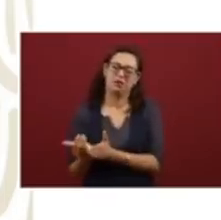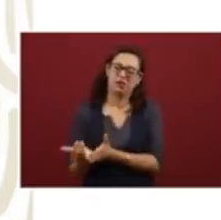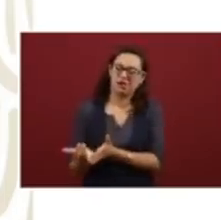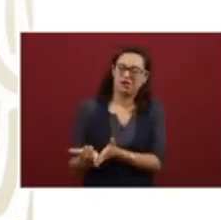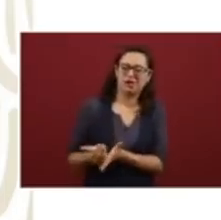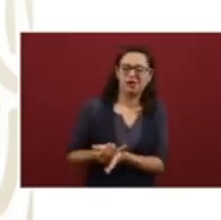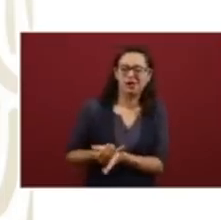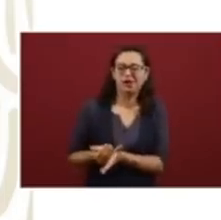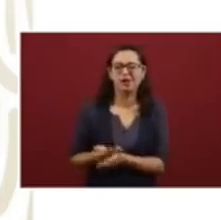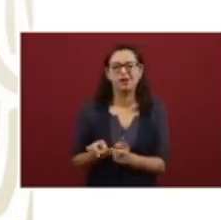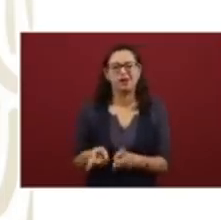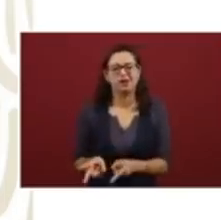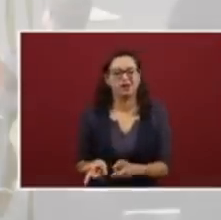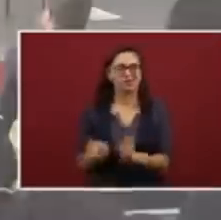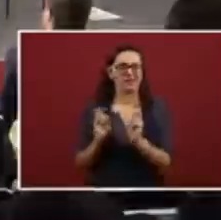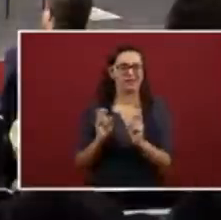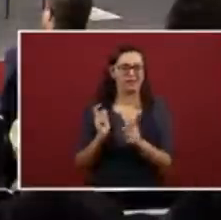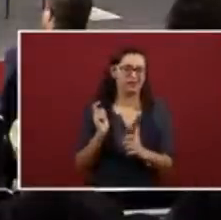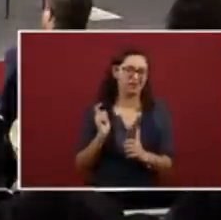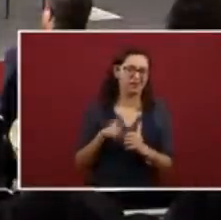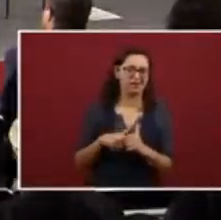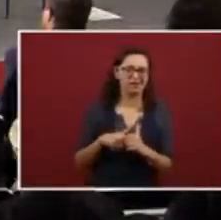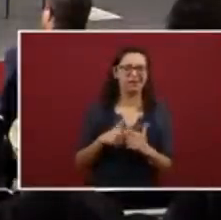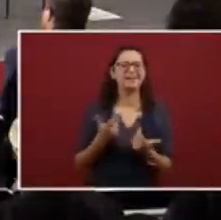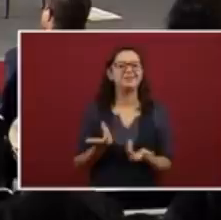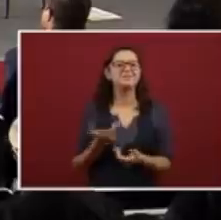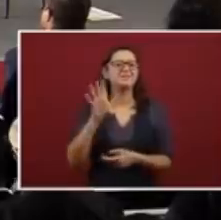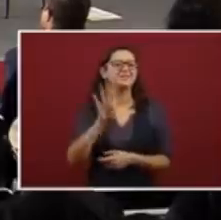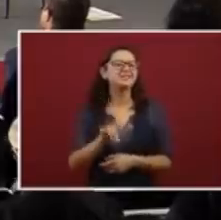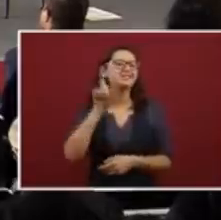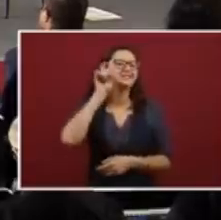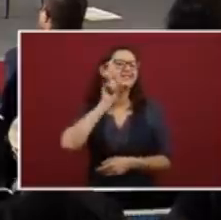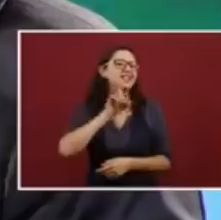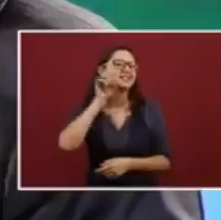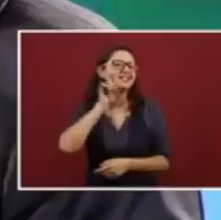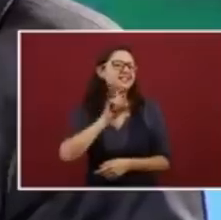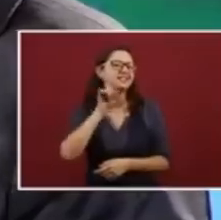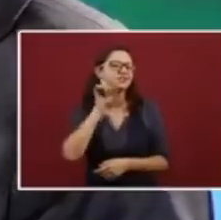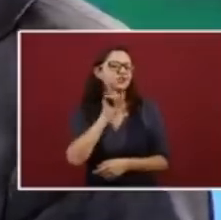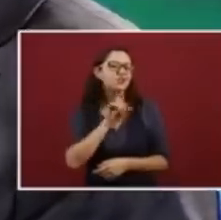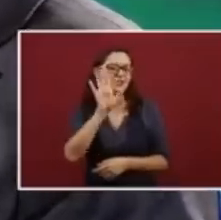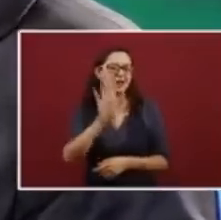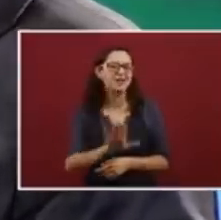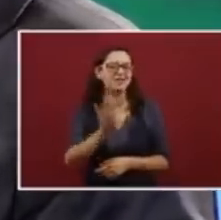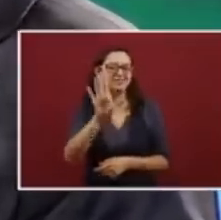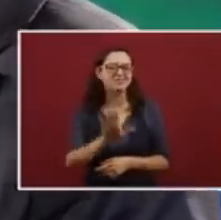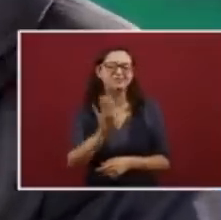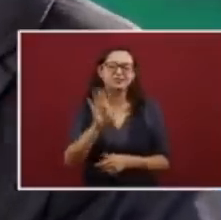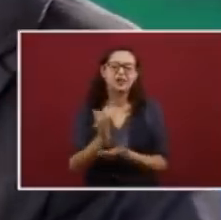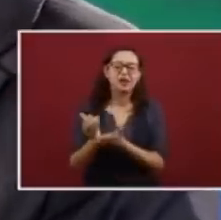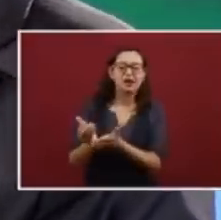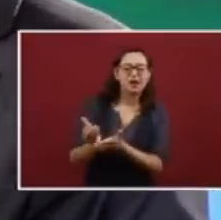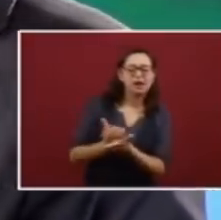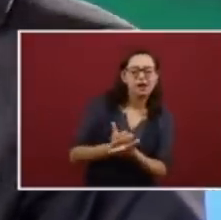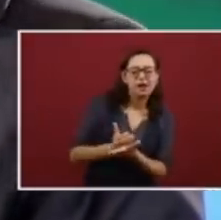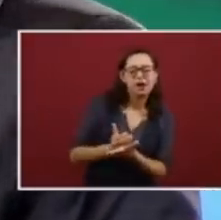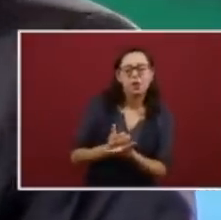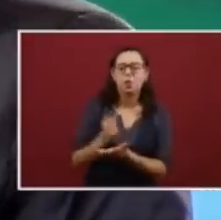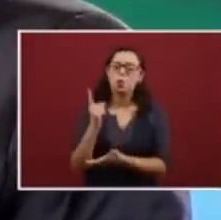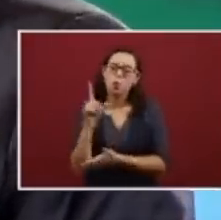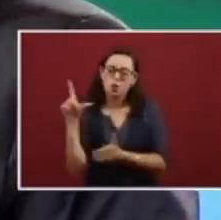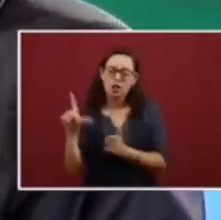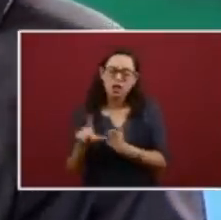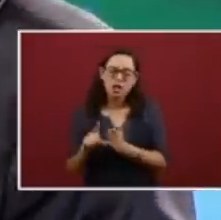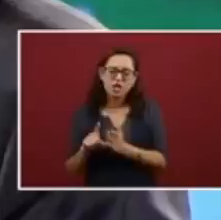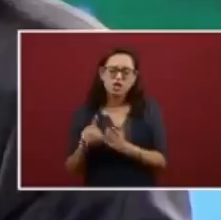ellos variar por ese ama rastrillo porque le dan su rasurado y hay ya determinan si la basura en un litro por